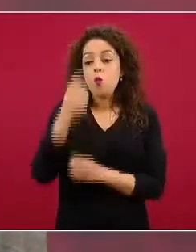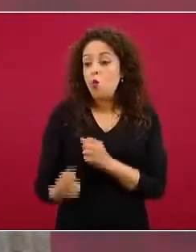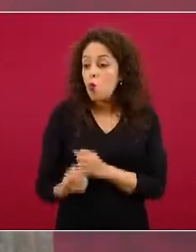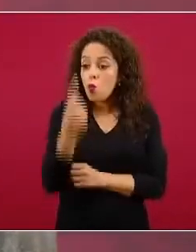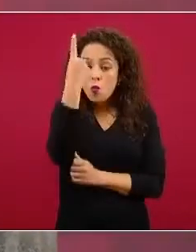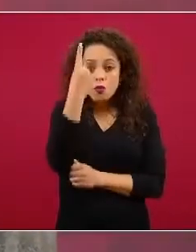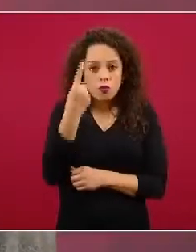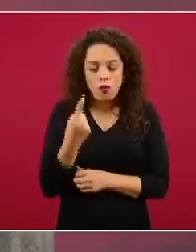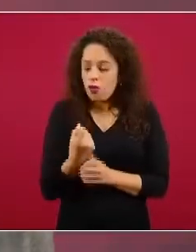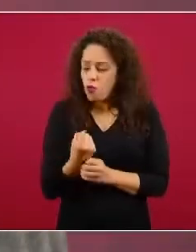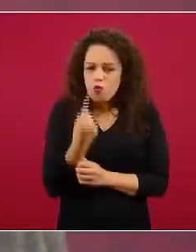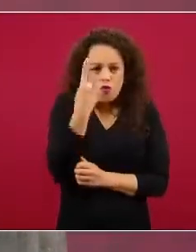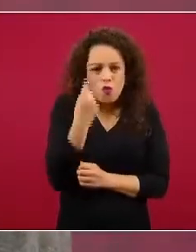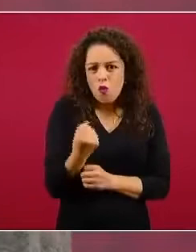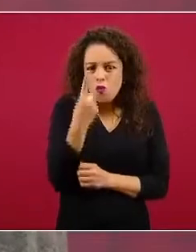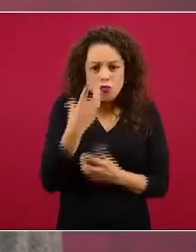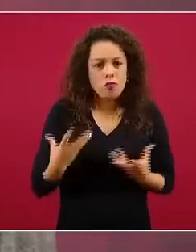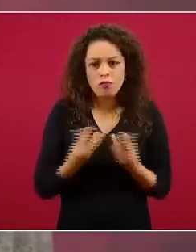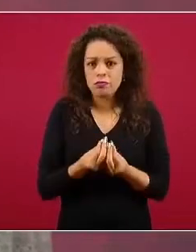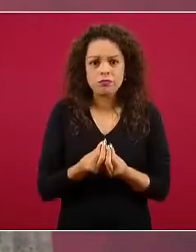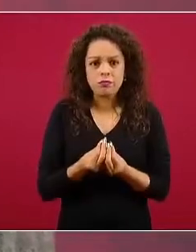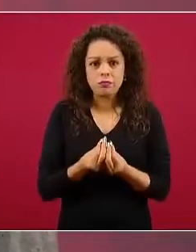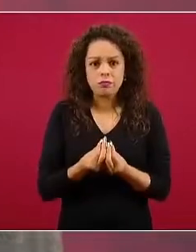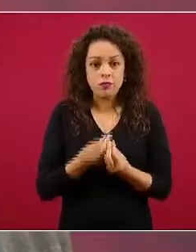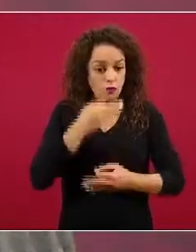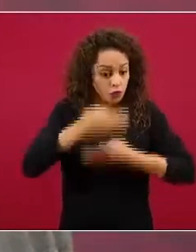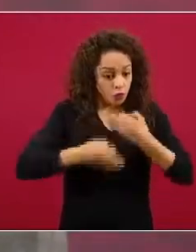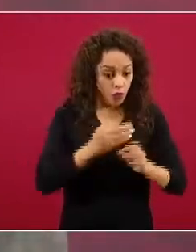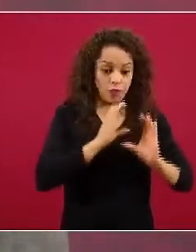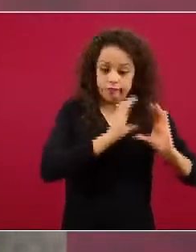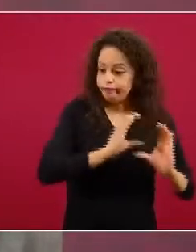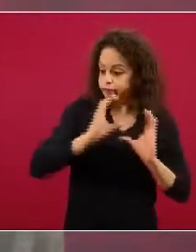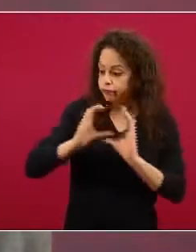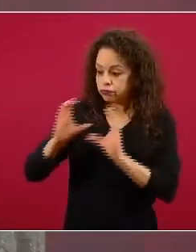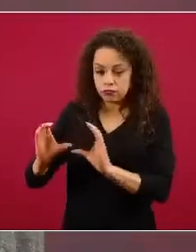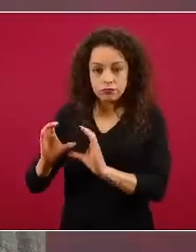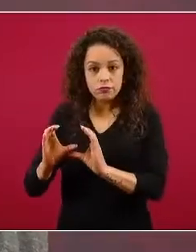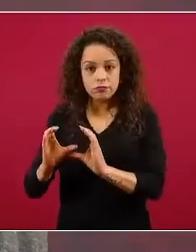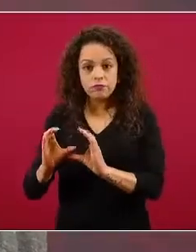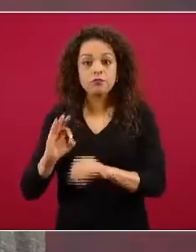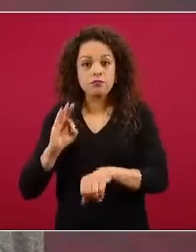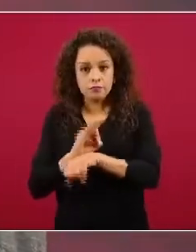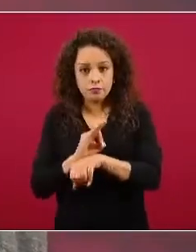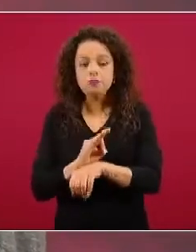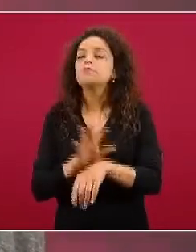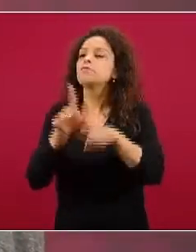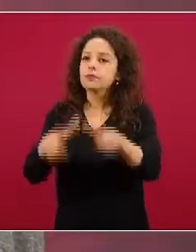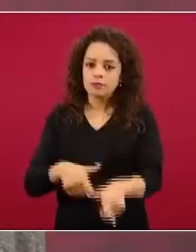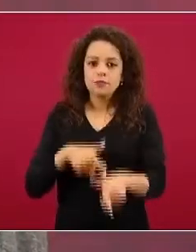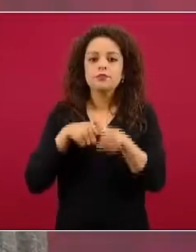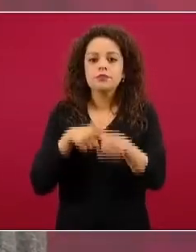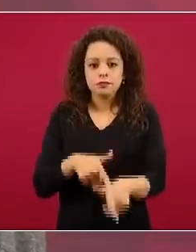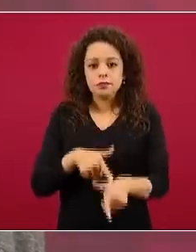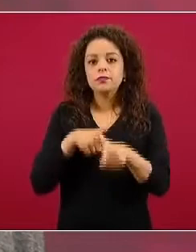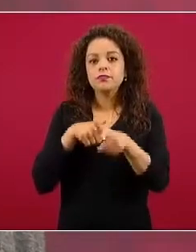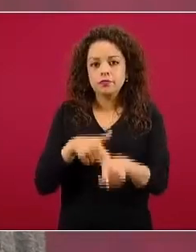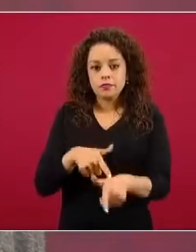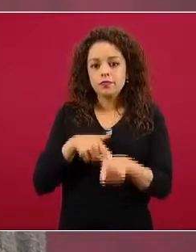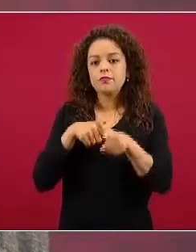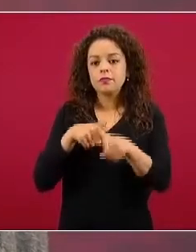sola pieza, que si nos cuidamos unos a otros, vamos a seguir solventando los retos de